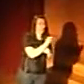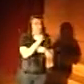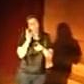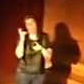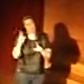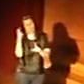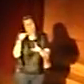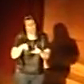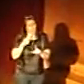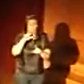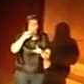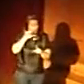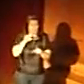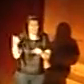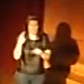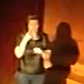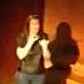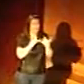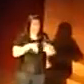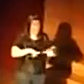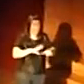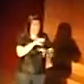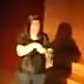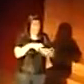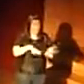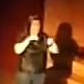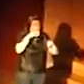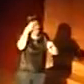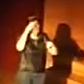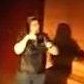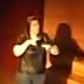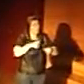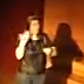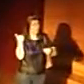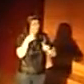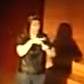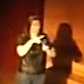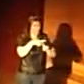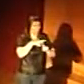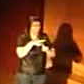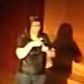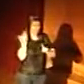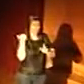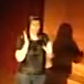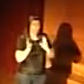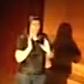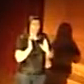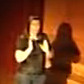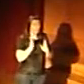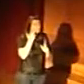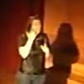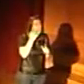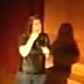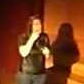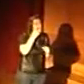fantástica porque es una ceremonia en la capilla de Los Reyes nuevos de de Toledo de una época imprecisa no sabemos